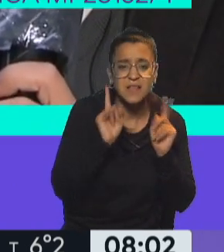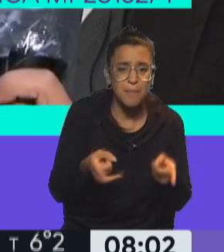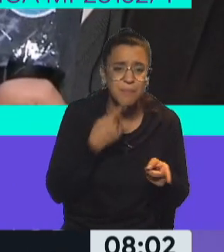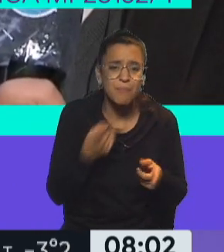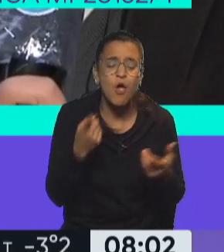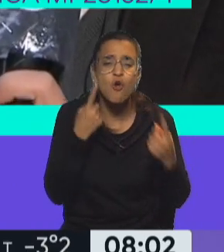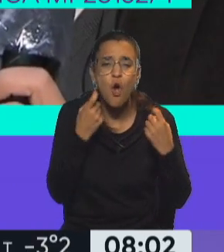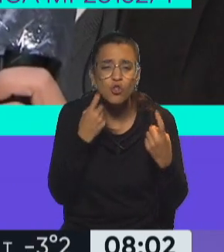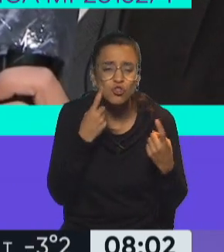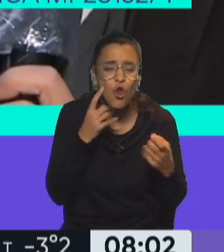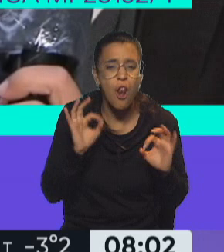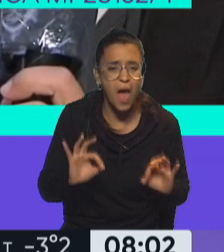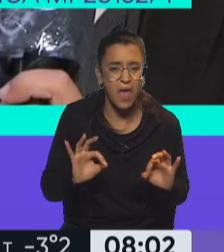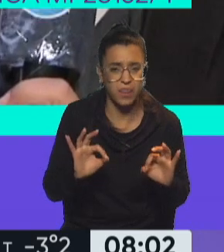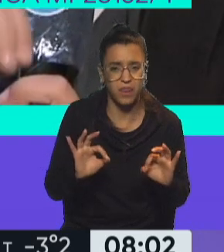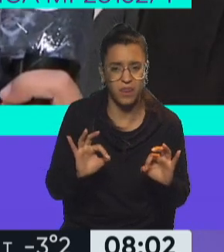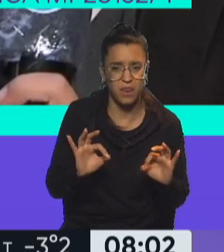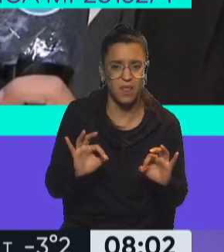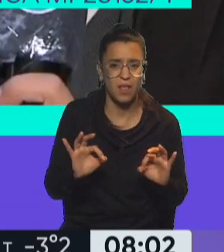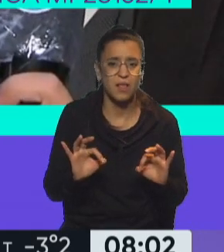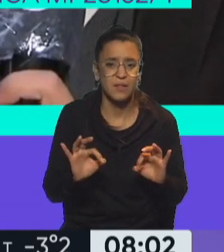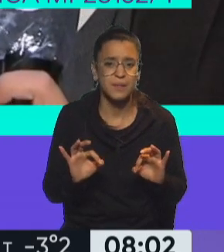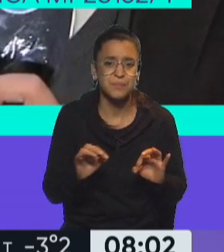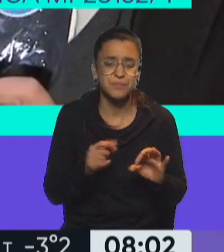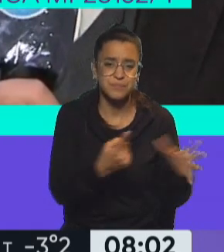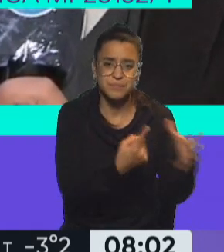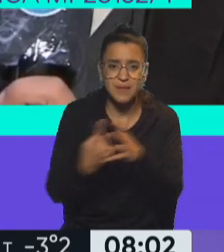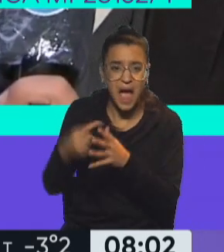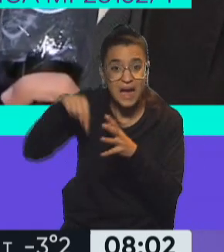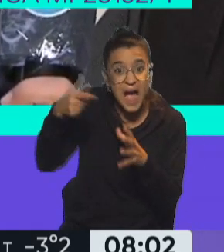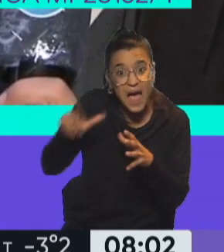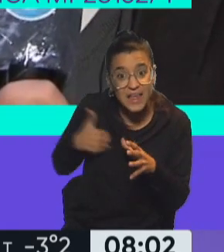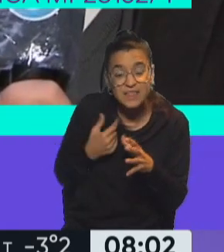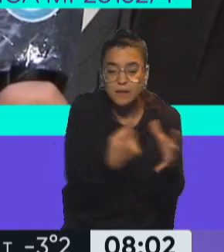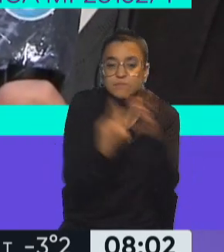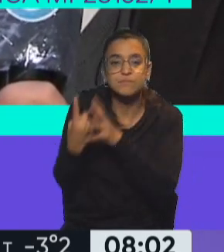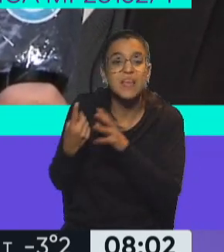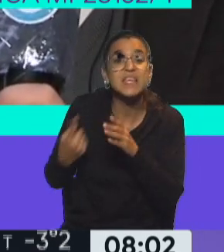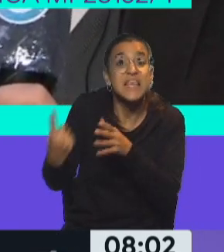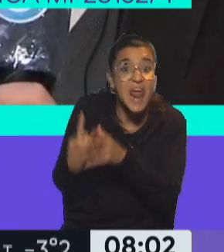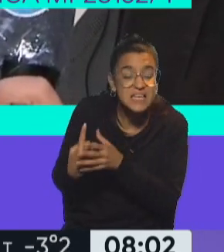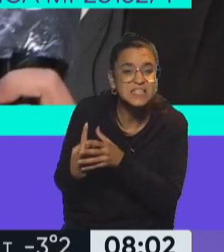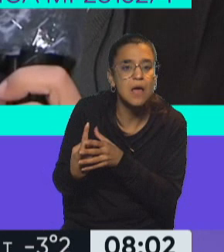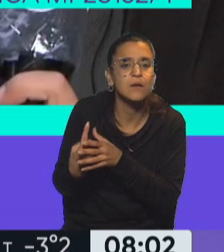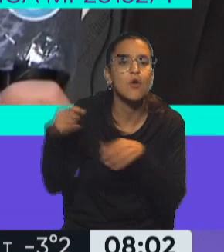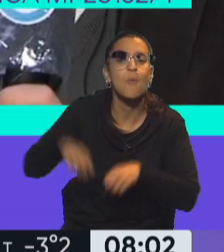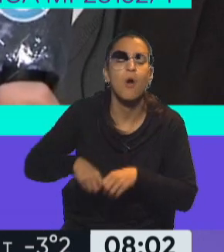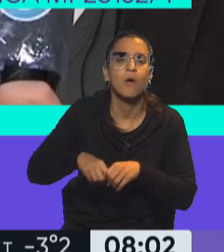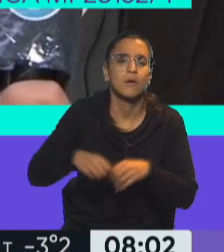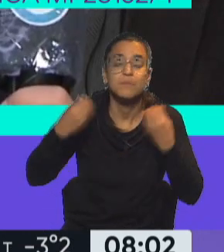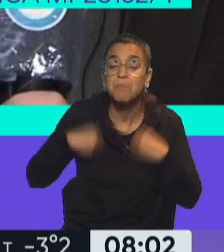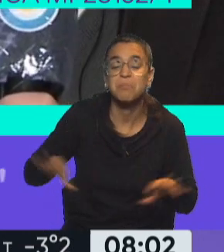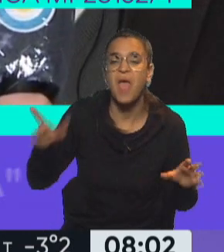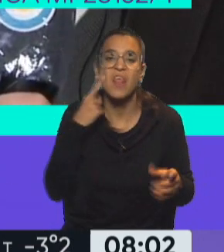tratando de controlarlos en su peregrinar dentro de la Argentina, ¿no? Porque ingresan y a partir de allí es como que perdiéramos